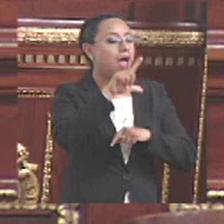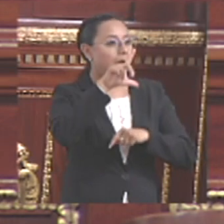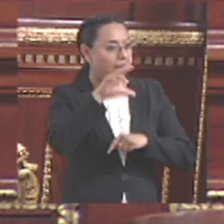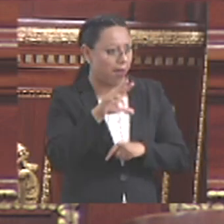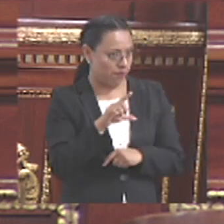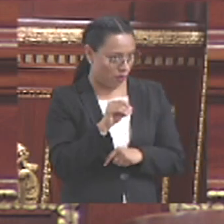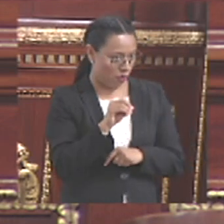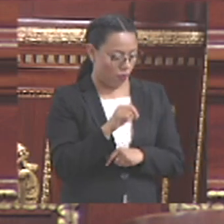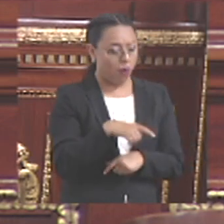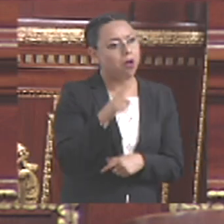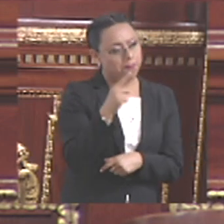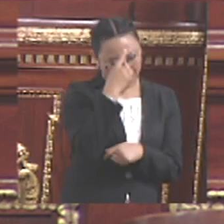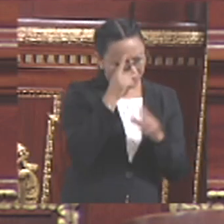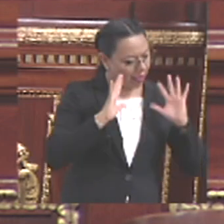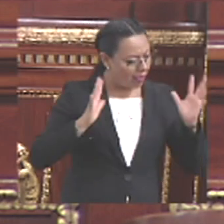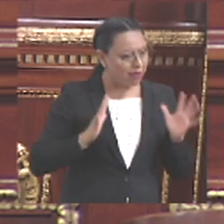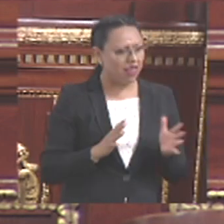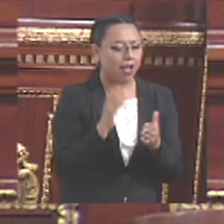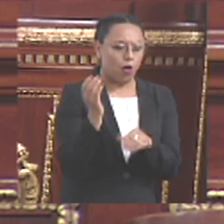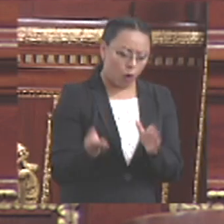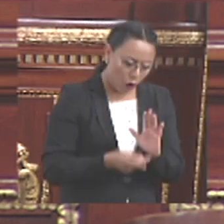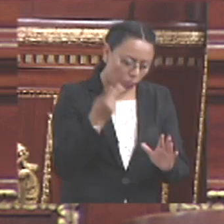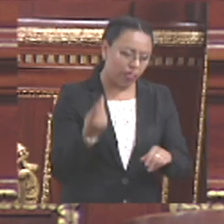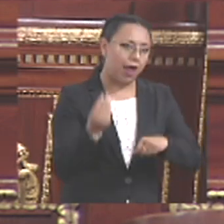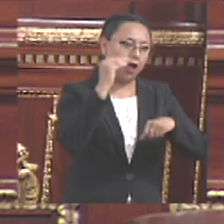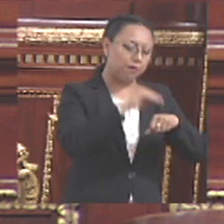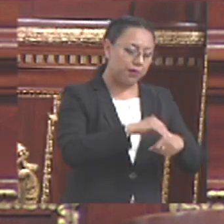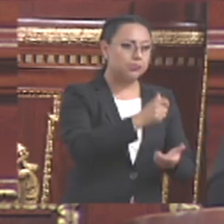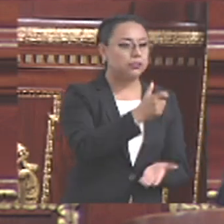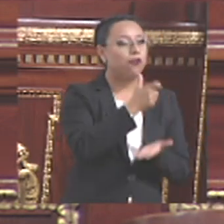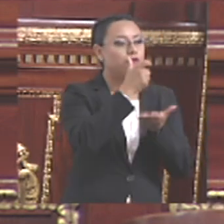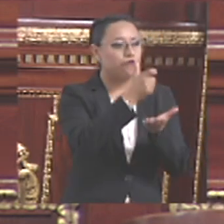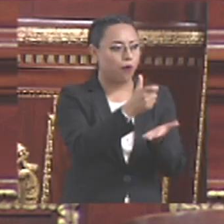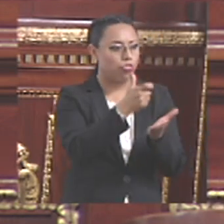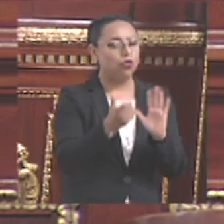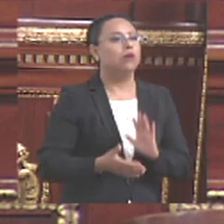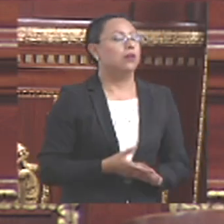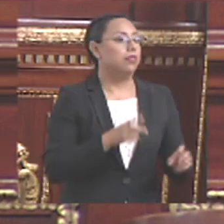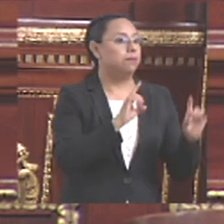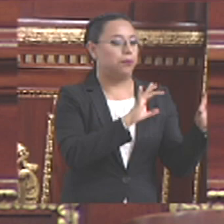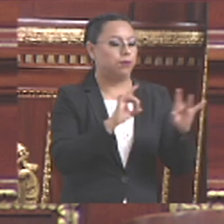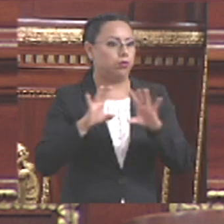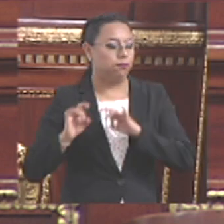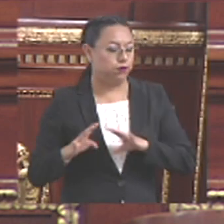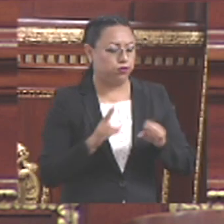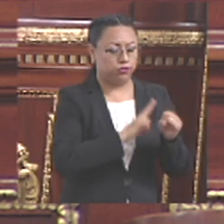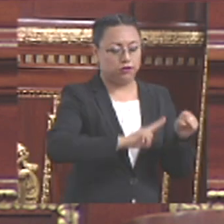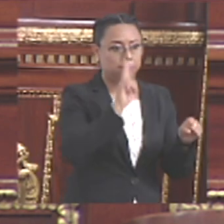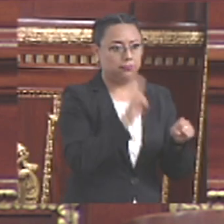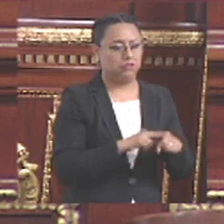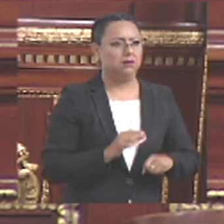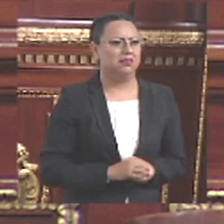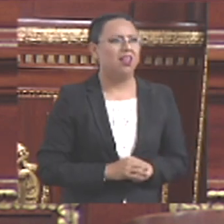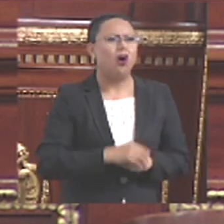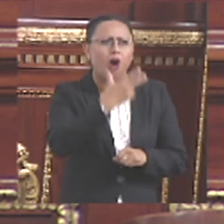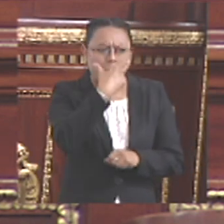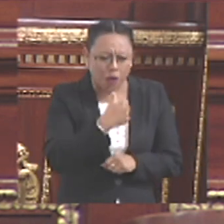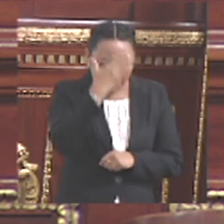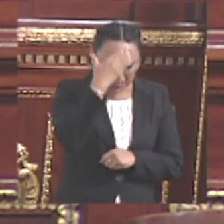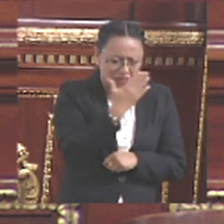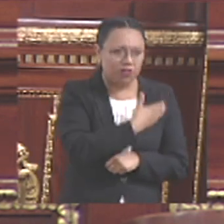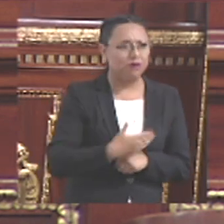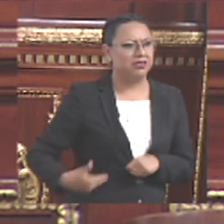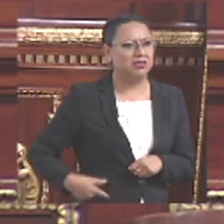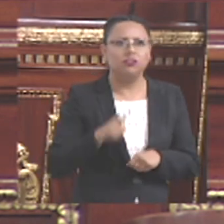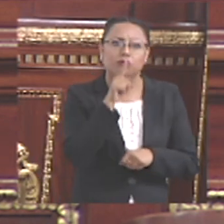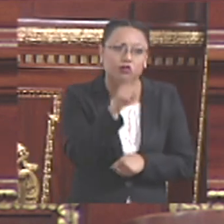Desastres Naturales. No podemos regatear la seguridad de las y los mexicanos, señor presidente. Todos